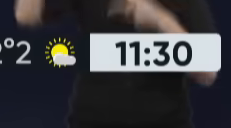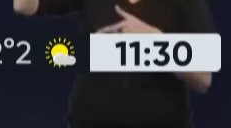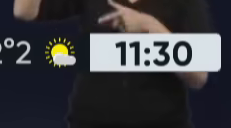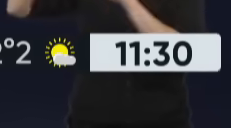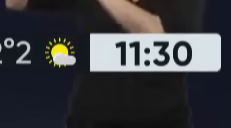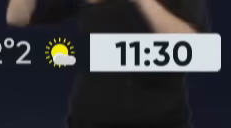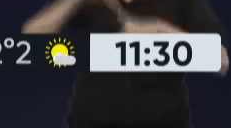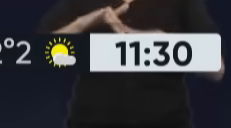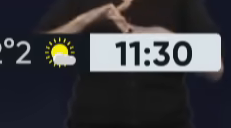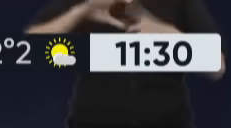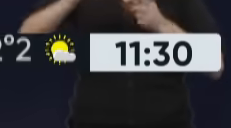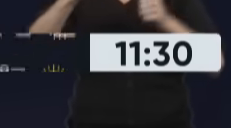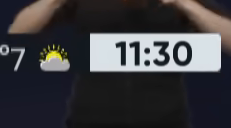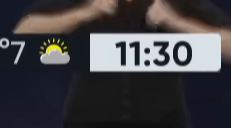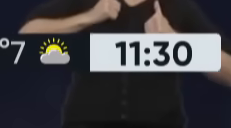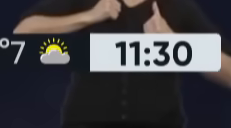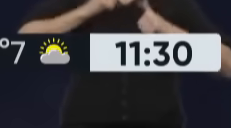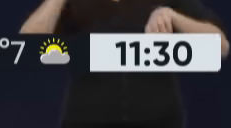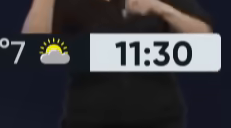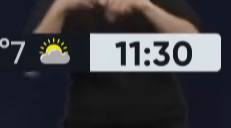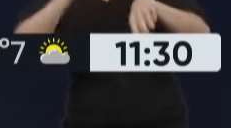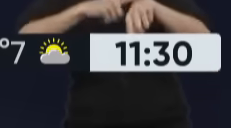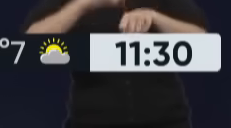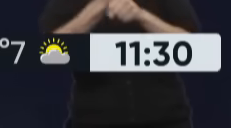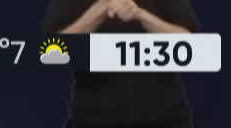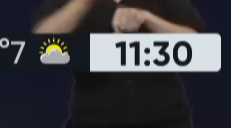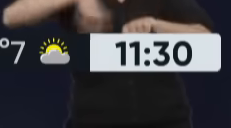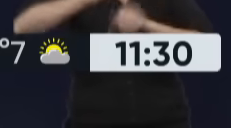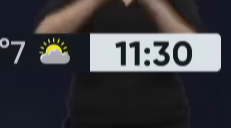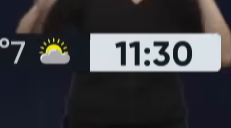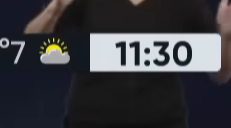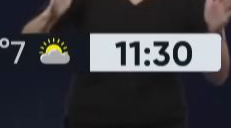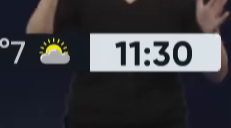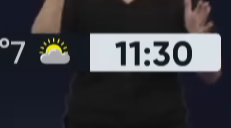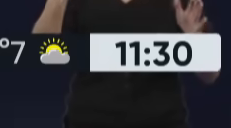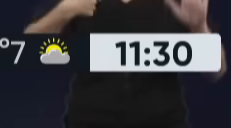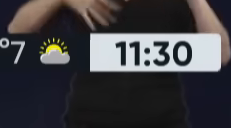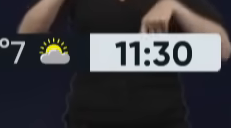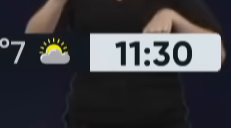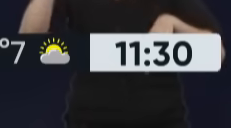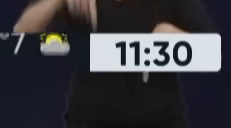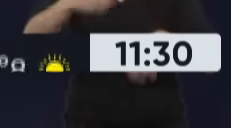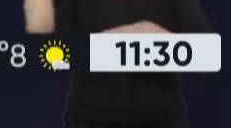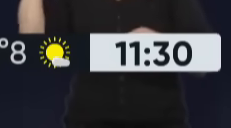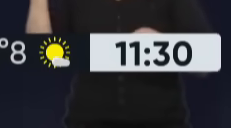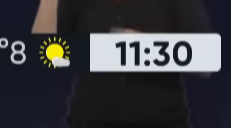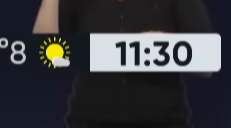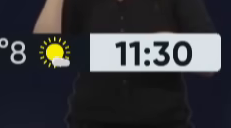Históricamente, la reglamentación de los tiempos máximos de vuelo y de los periodos de descanso estuvo influenciada por la política